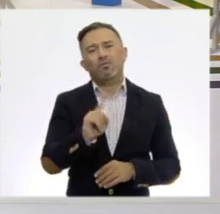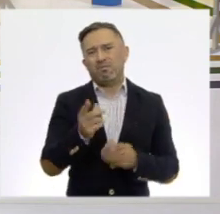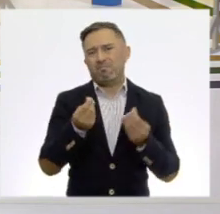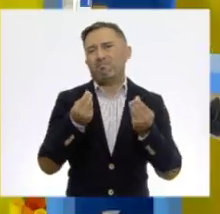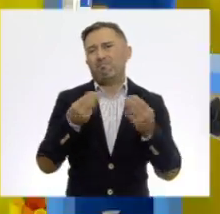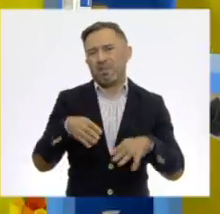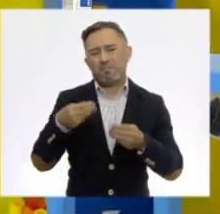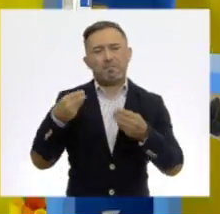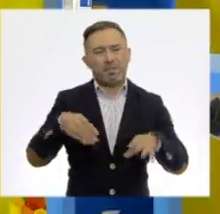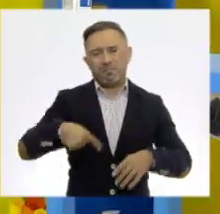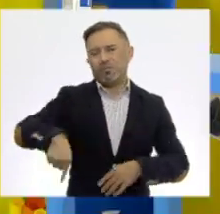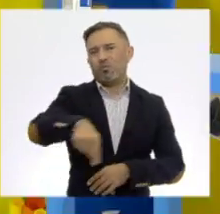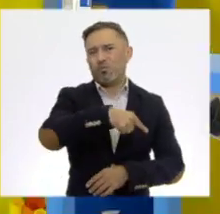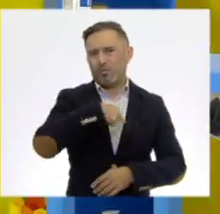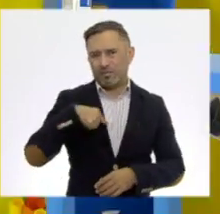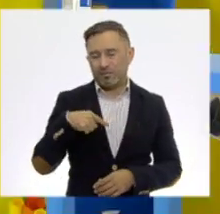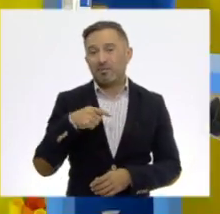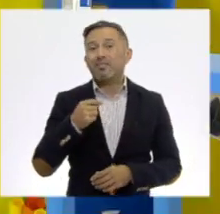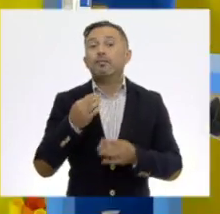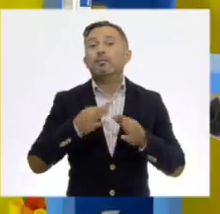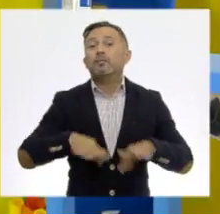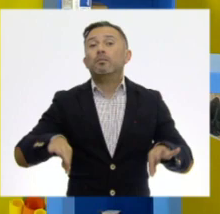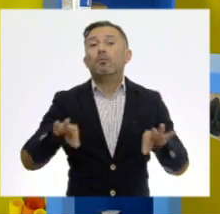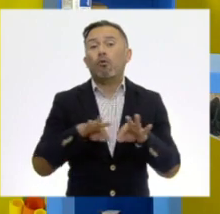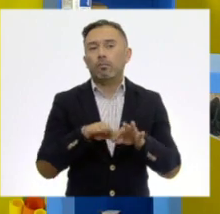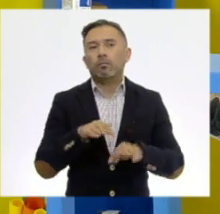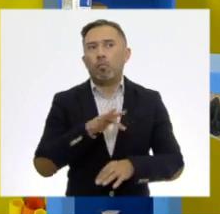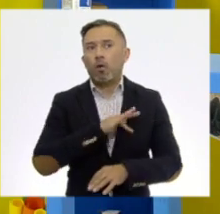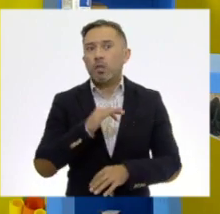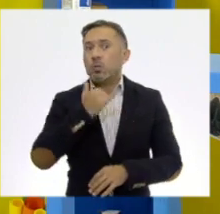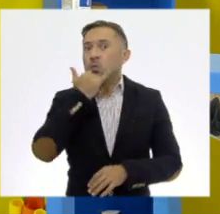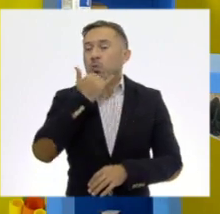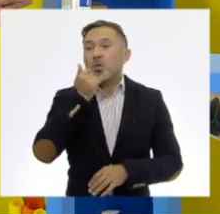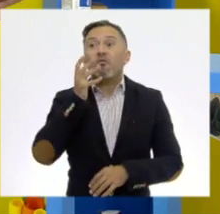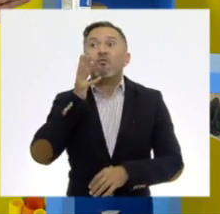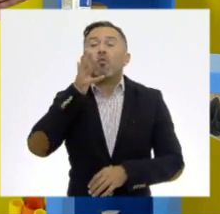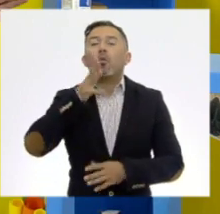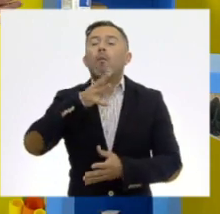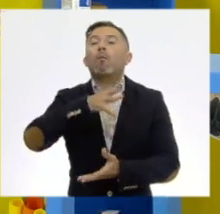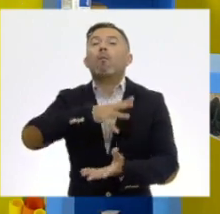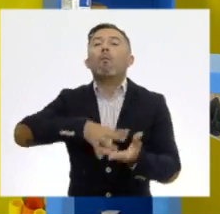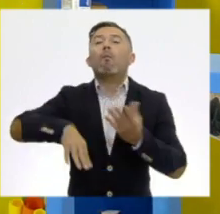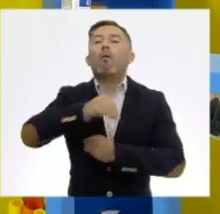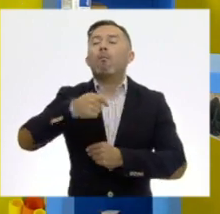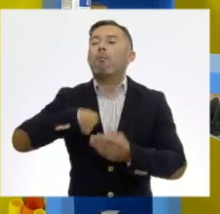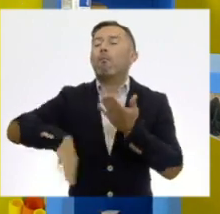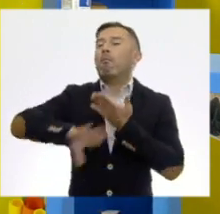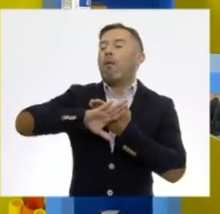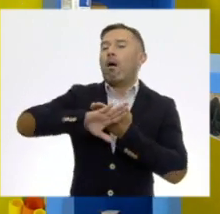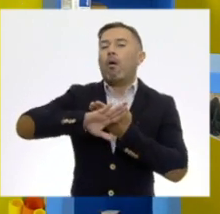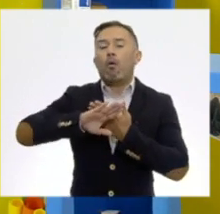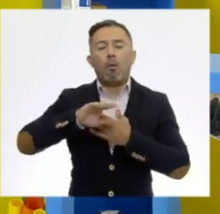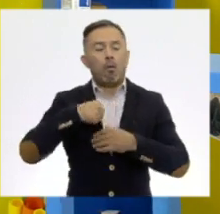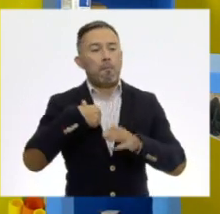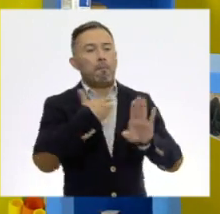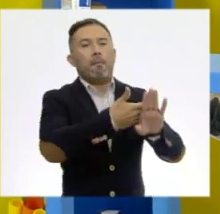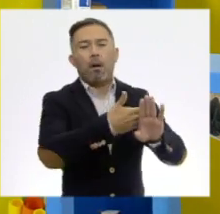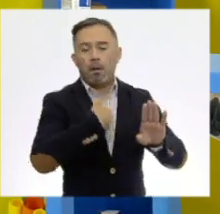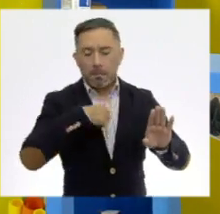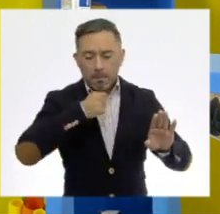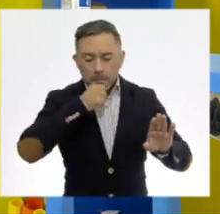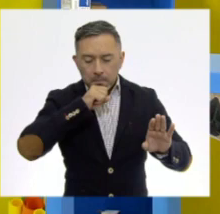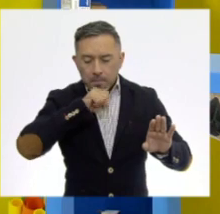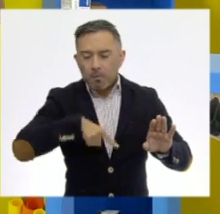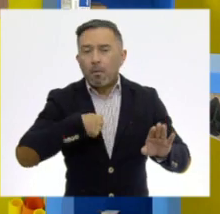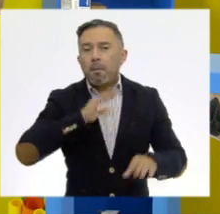creo, que nosotros podríamos ocupar uno de esos otros papeles en algún momento. Siempre que haya otra persona,